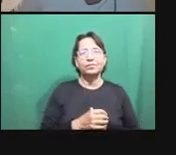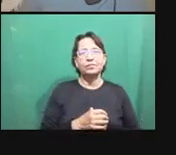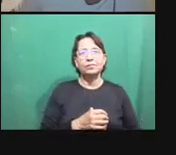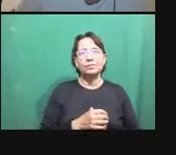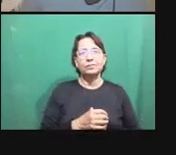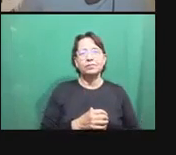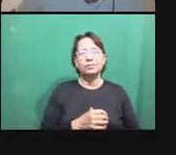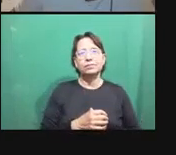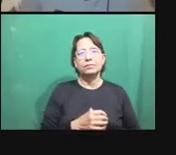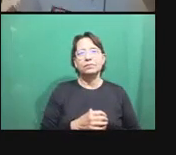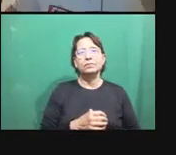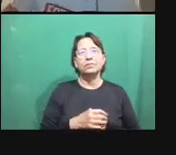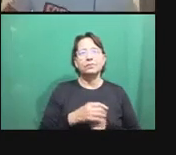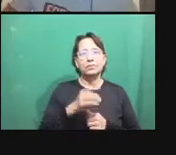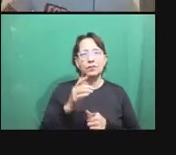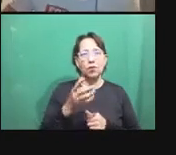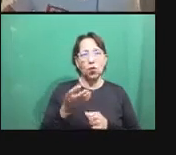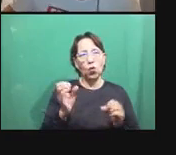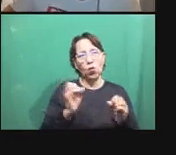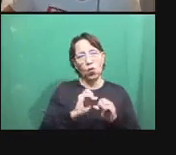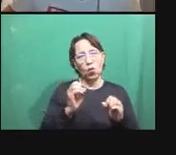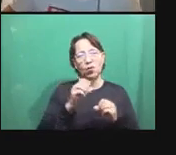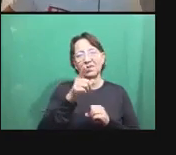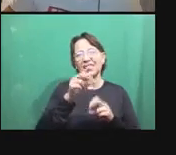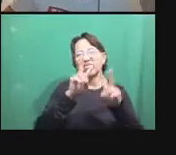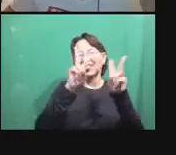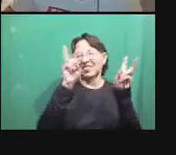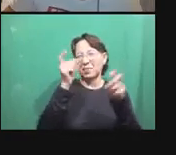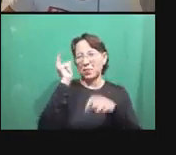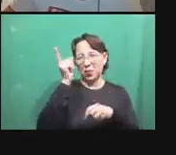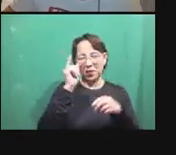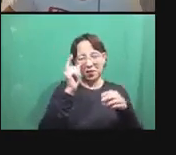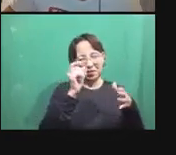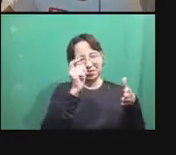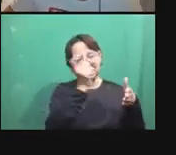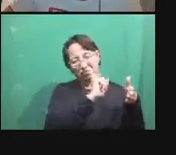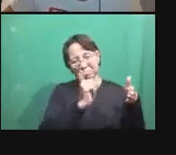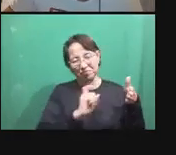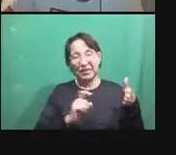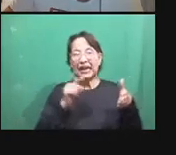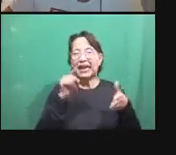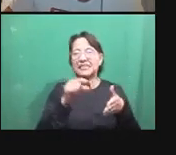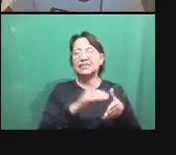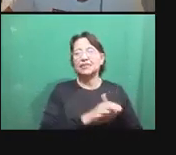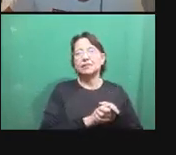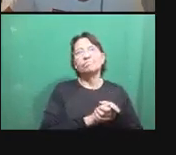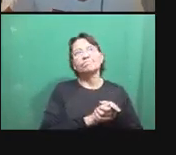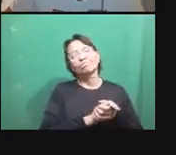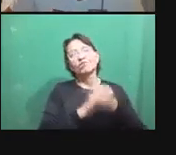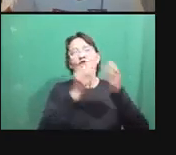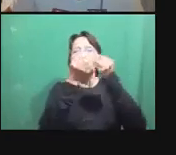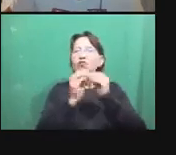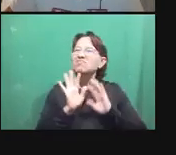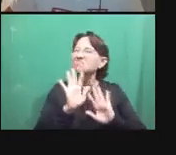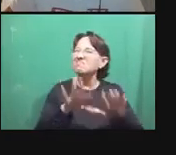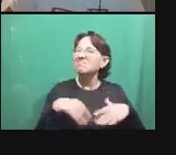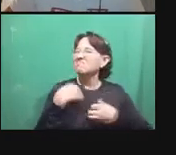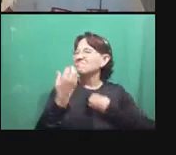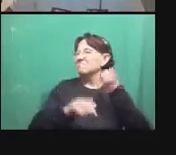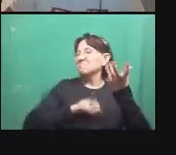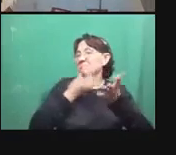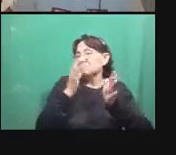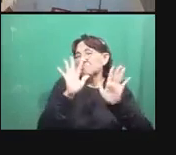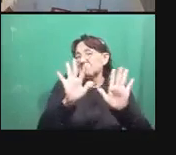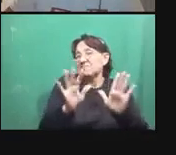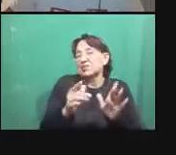el graffiti contestatario o político, ¿sí? Pues esta forma es una forma de expresar, de